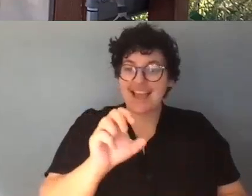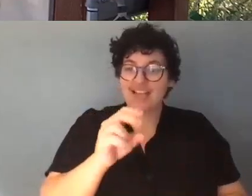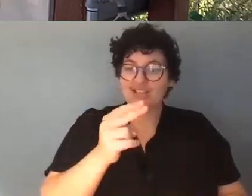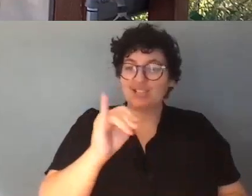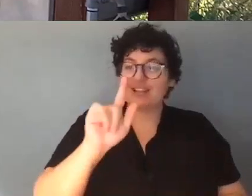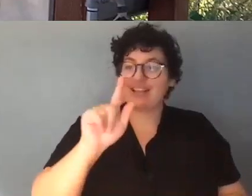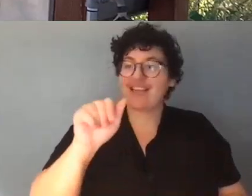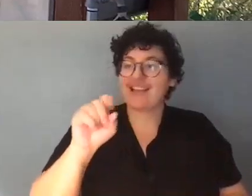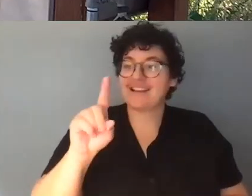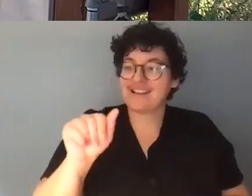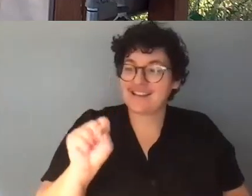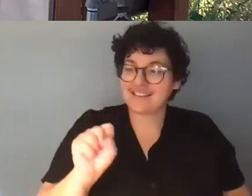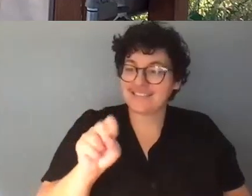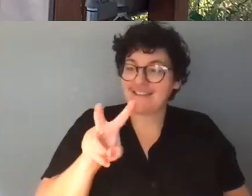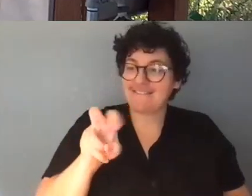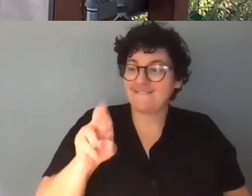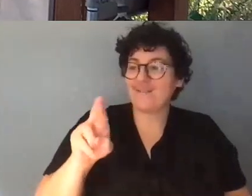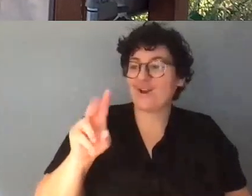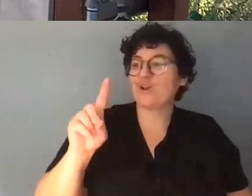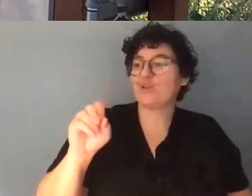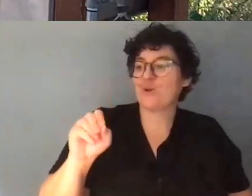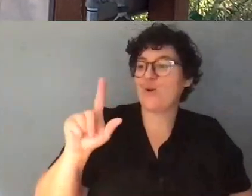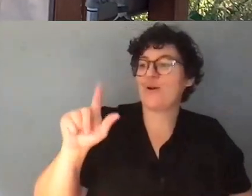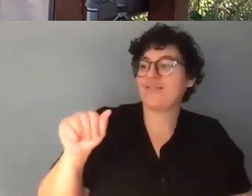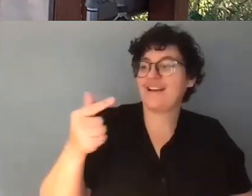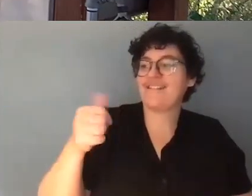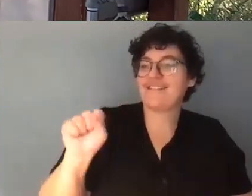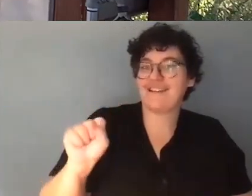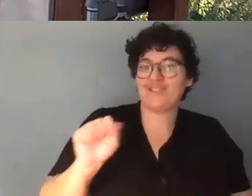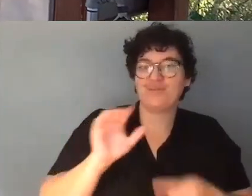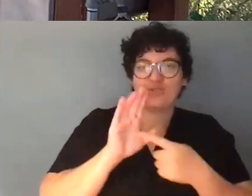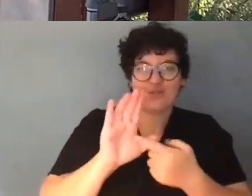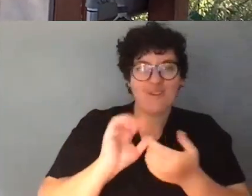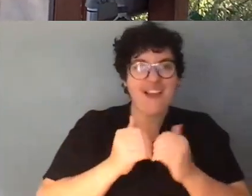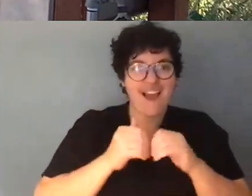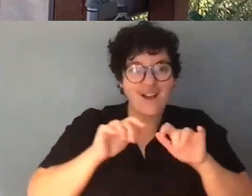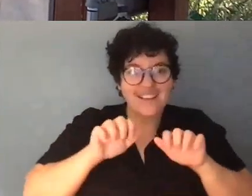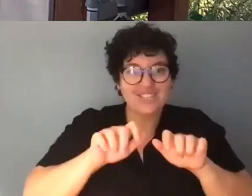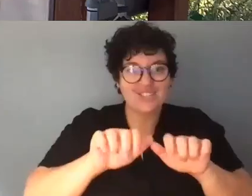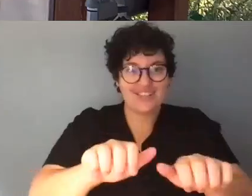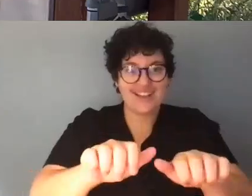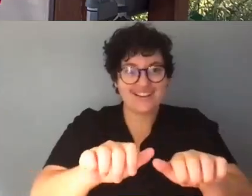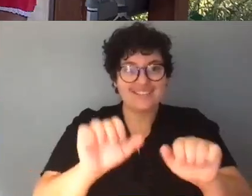pero enchiladas. Entonces aquí nos va a enseñar cómo le hace.